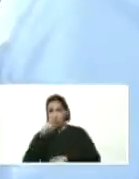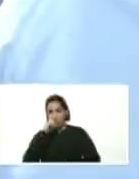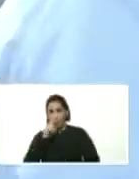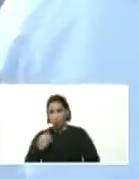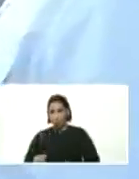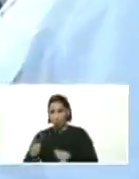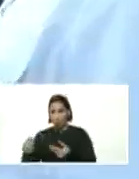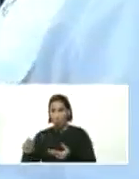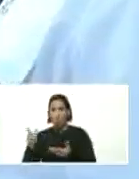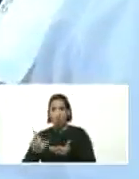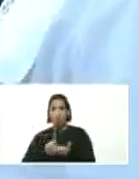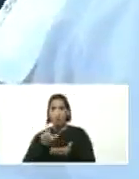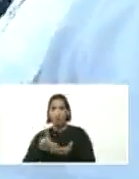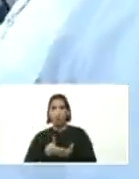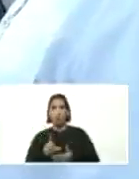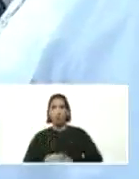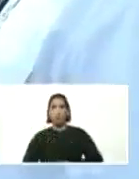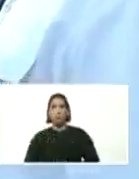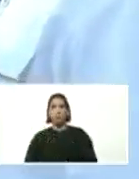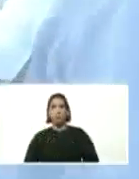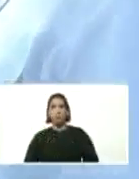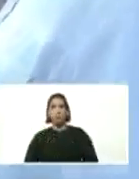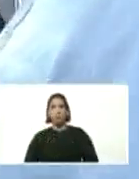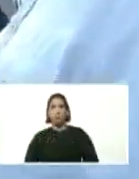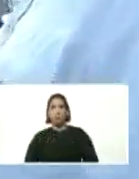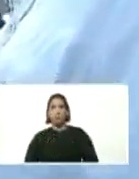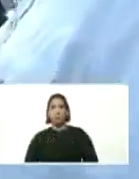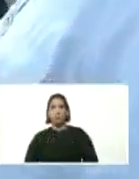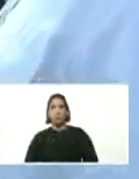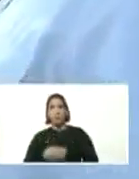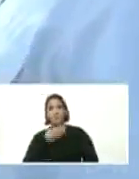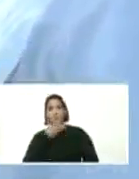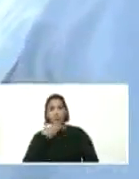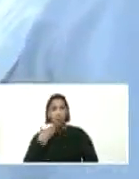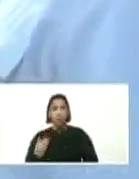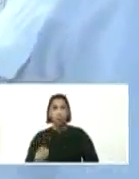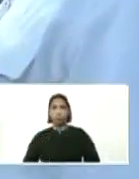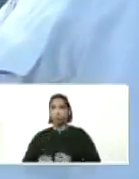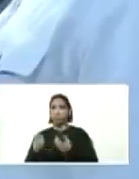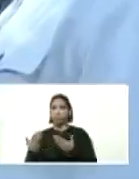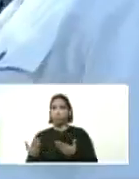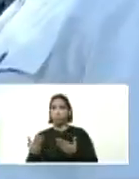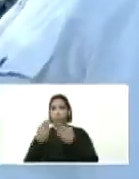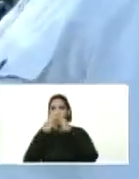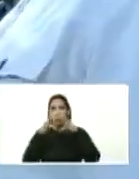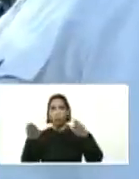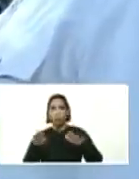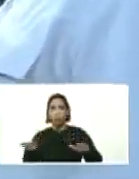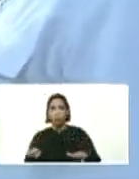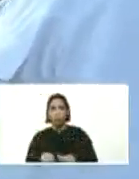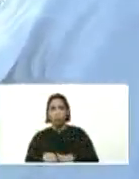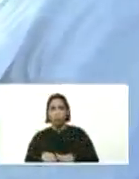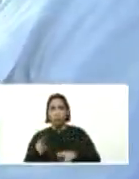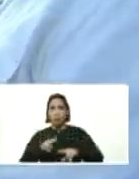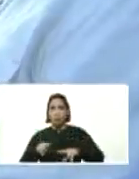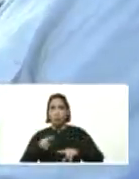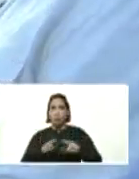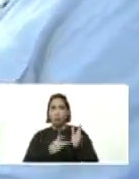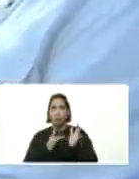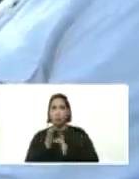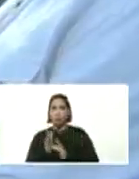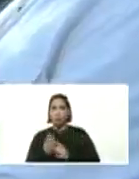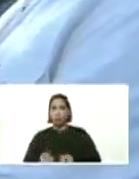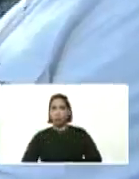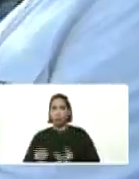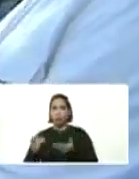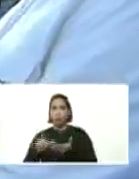libro. Hoy mejor regalo. Y creo que va a ser mi regalo de Navidad. El niño Jesús, San Nicolás, va a traer